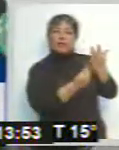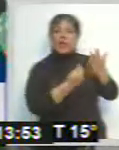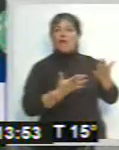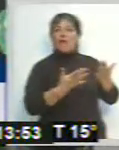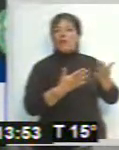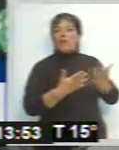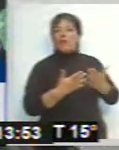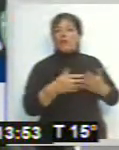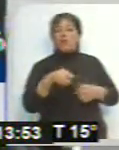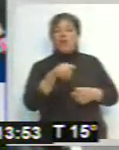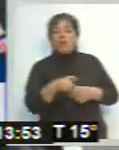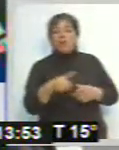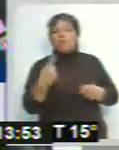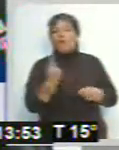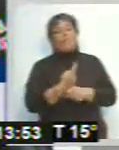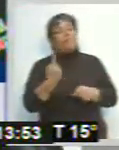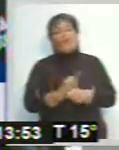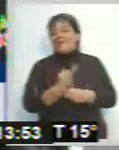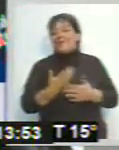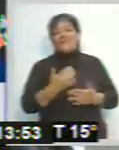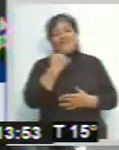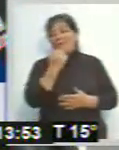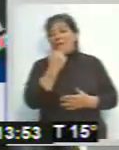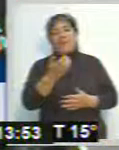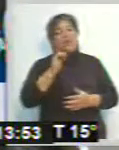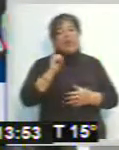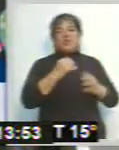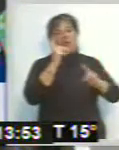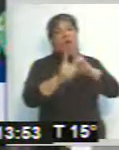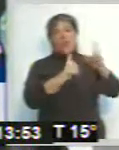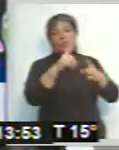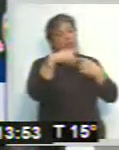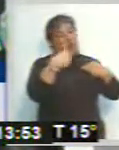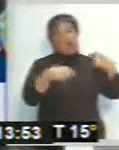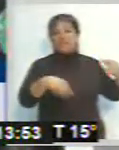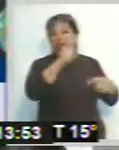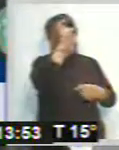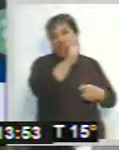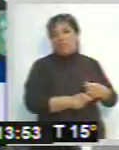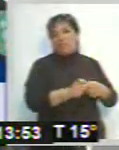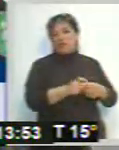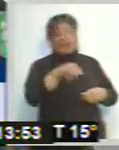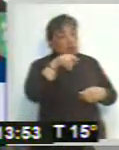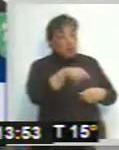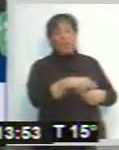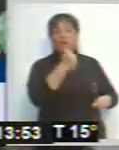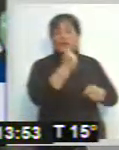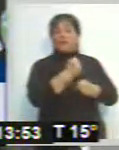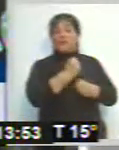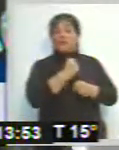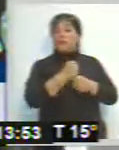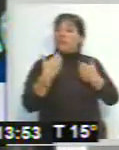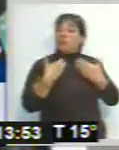rostro. No puede hacerlo, pero sí dio algunas características de estas personas. Con ellos está trabajando para